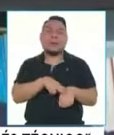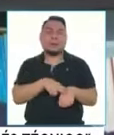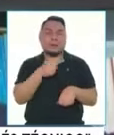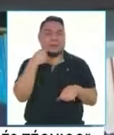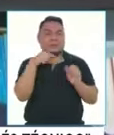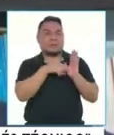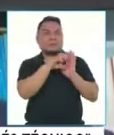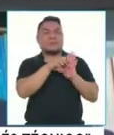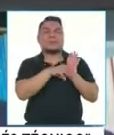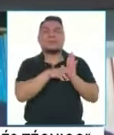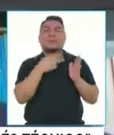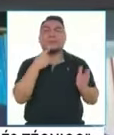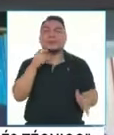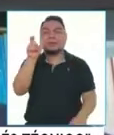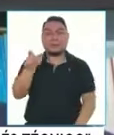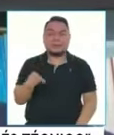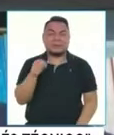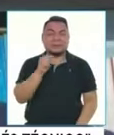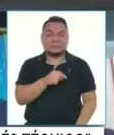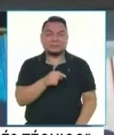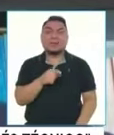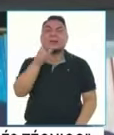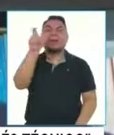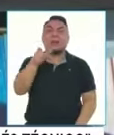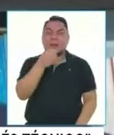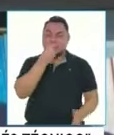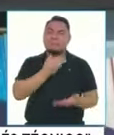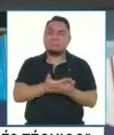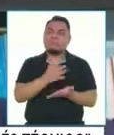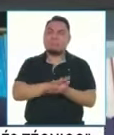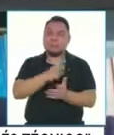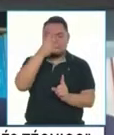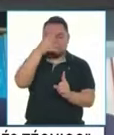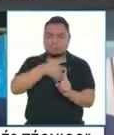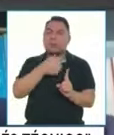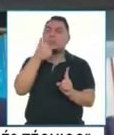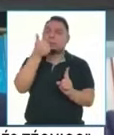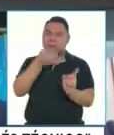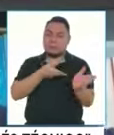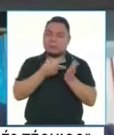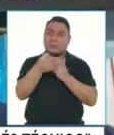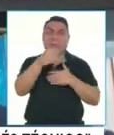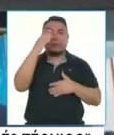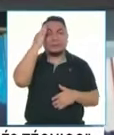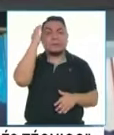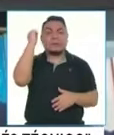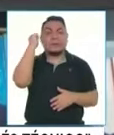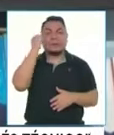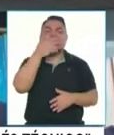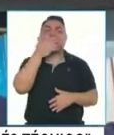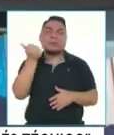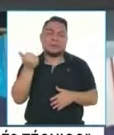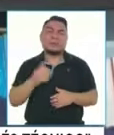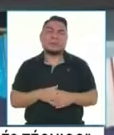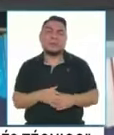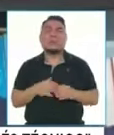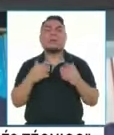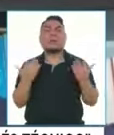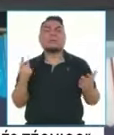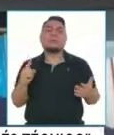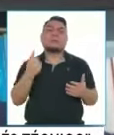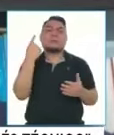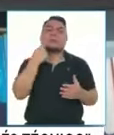dice la Constitución inglesa, no escrita, gente de bien. Y si sabe de derecho, mejor aún. Así es. Pero lo principal